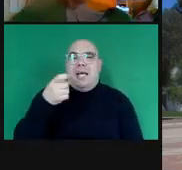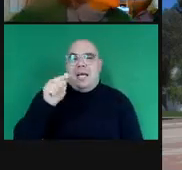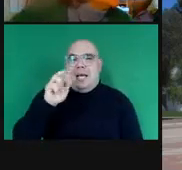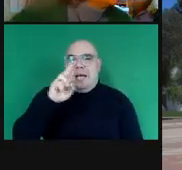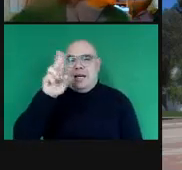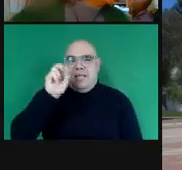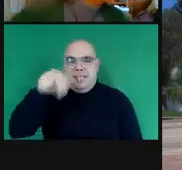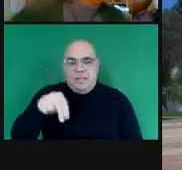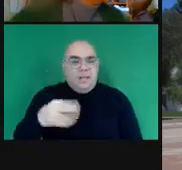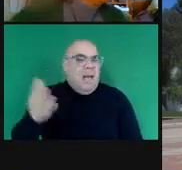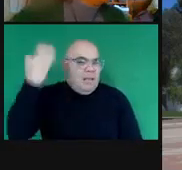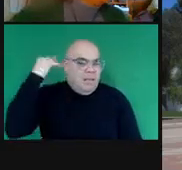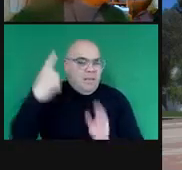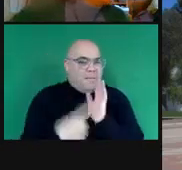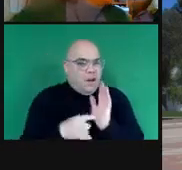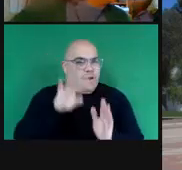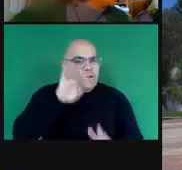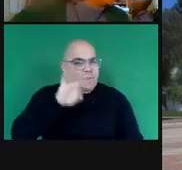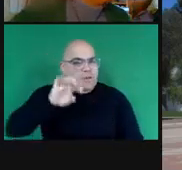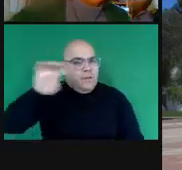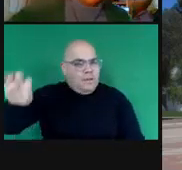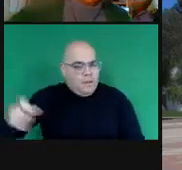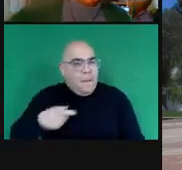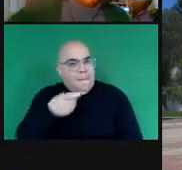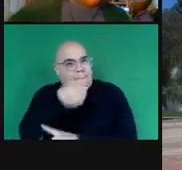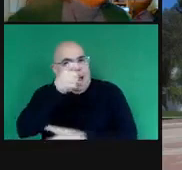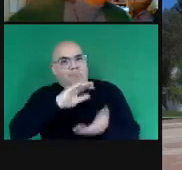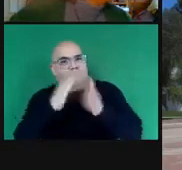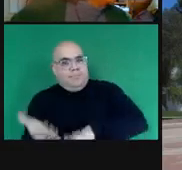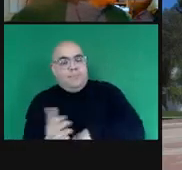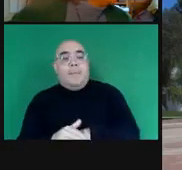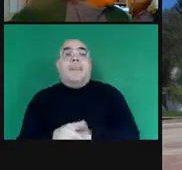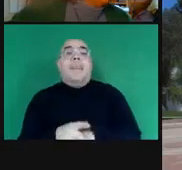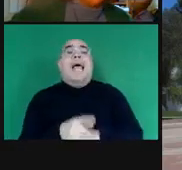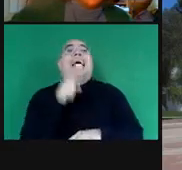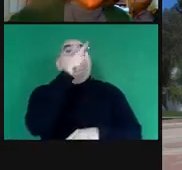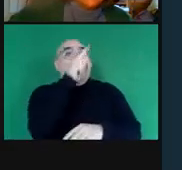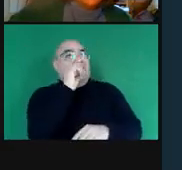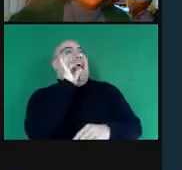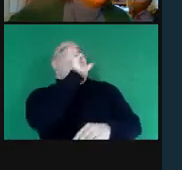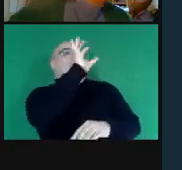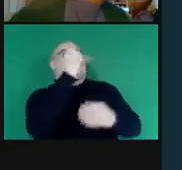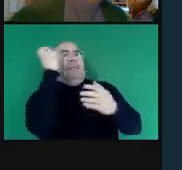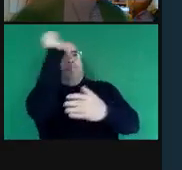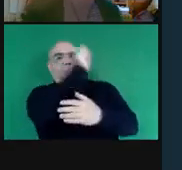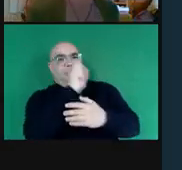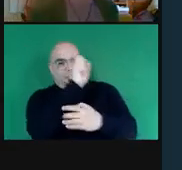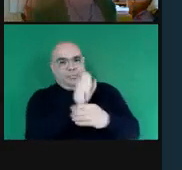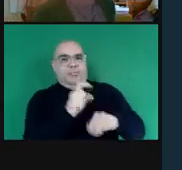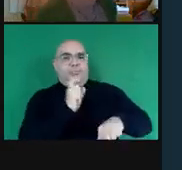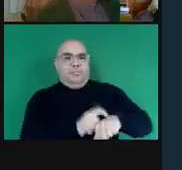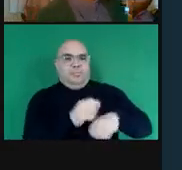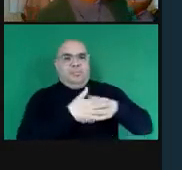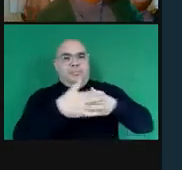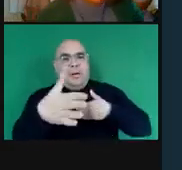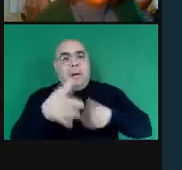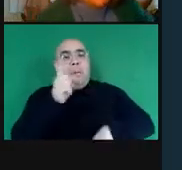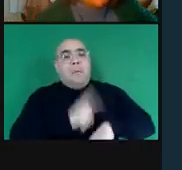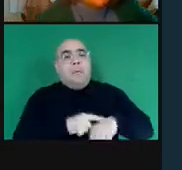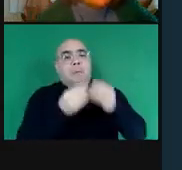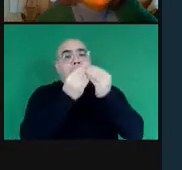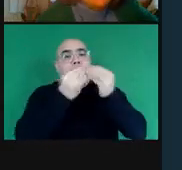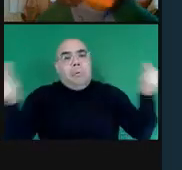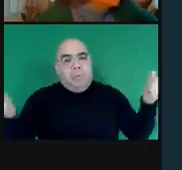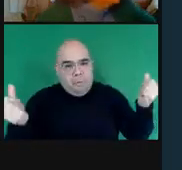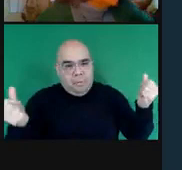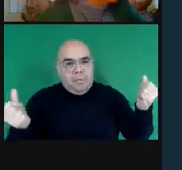en 1999. Pero aunque el graffiti duró bastante tiempo, en algún momento desapareció. El que